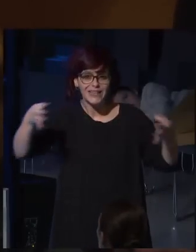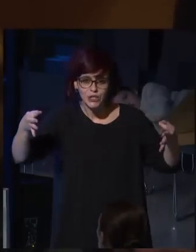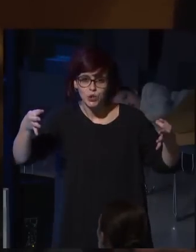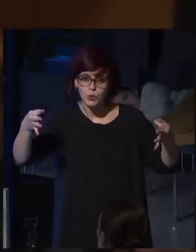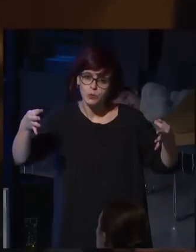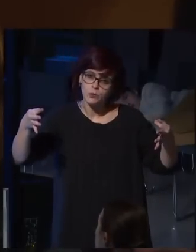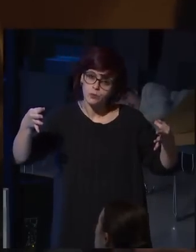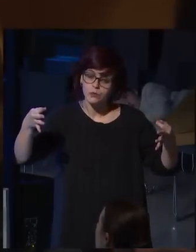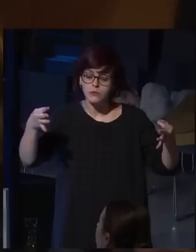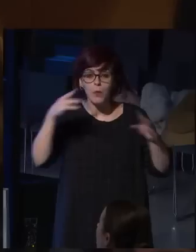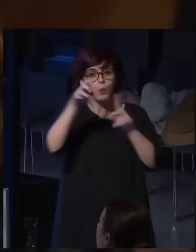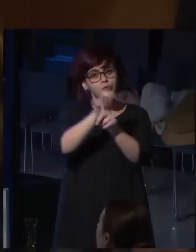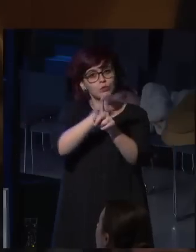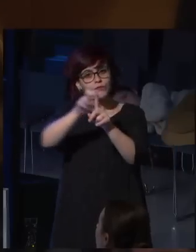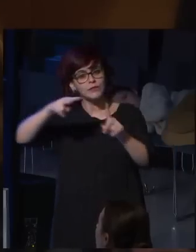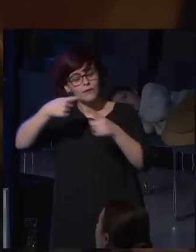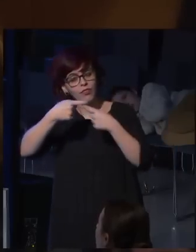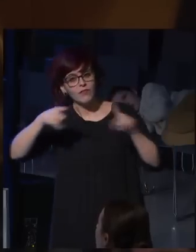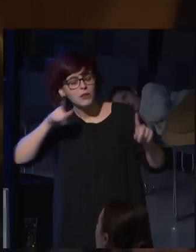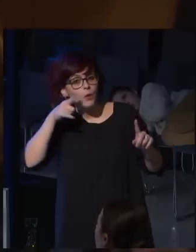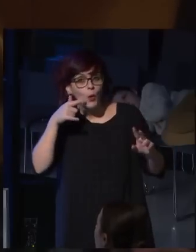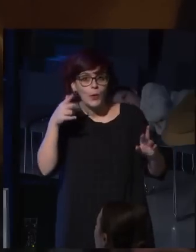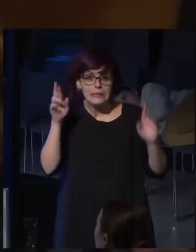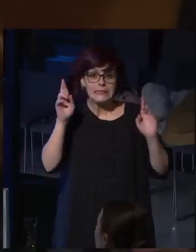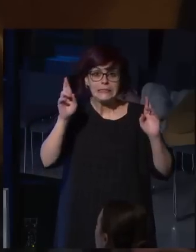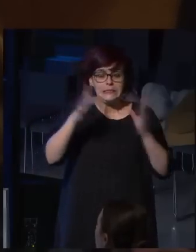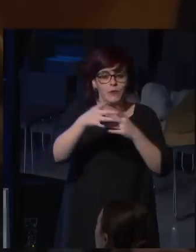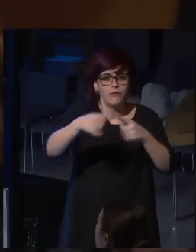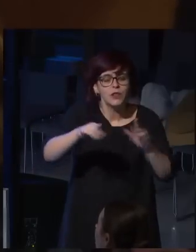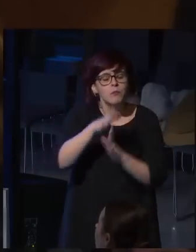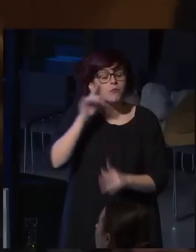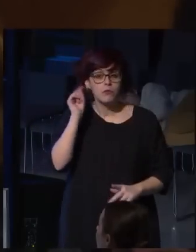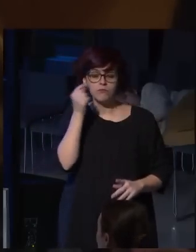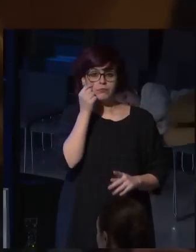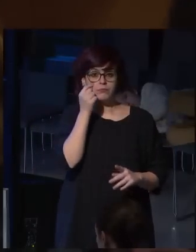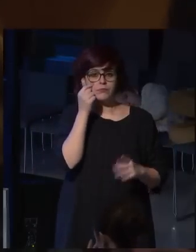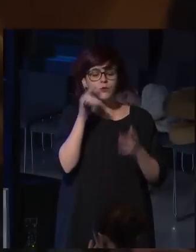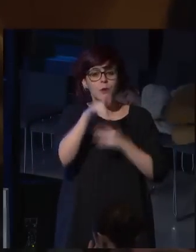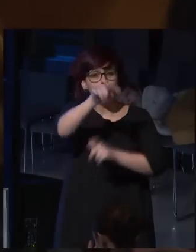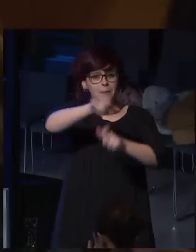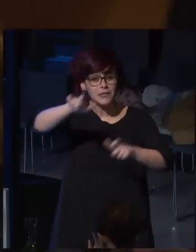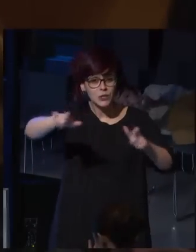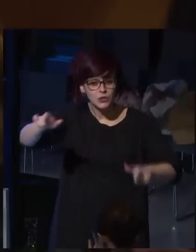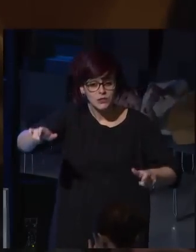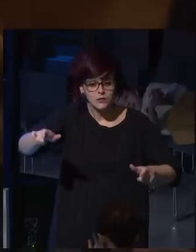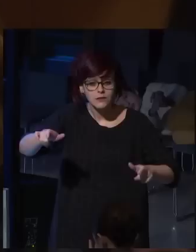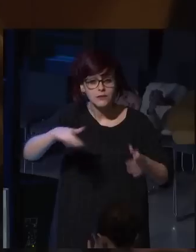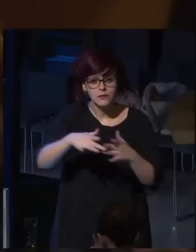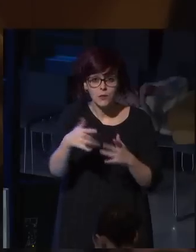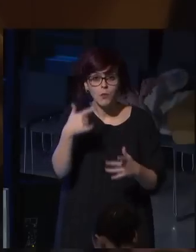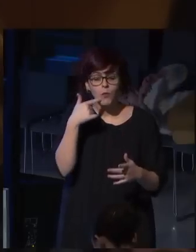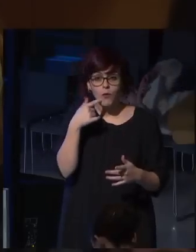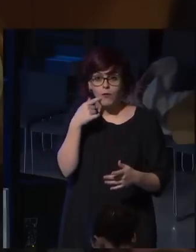ofrece otras perspectivas, otras esperanzas. Aquí me he encontrado con unas personas medio